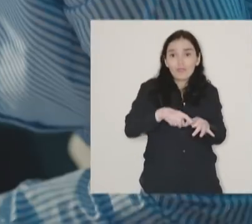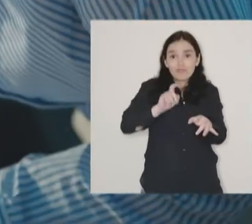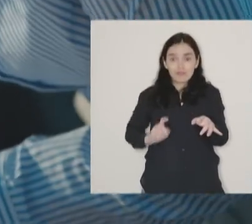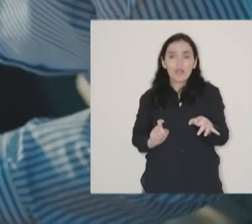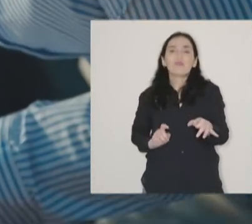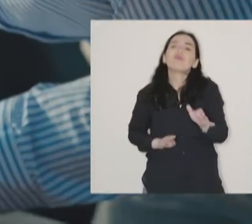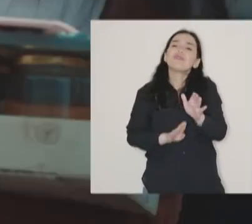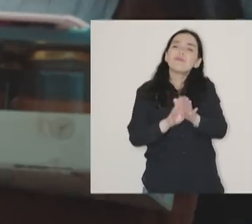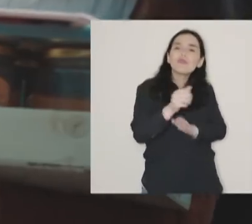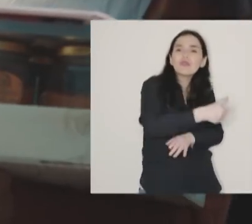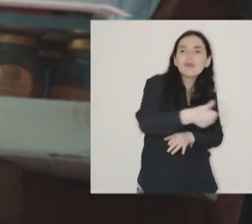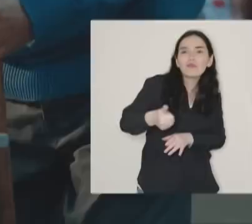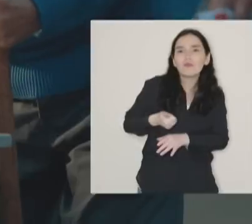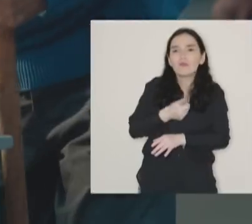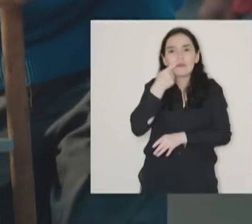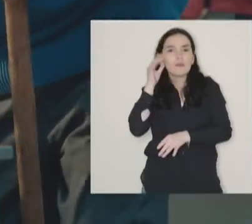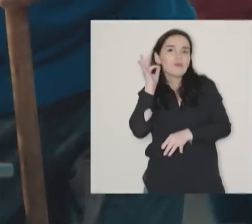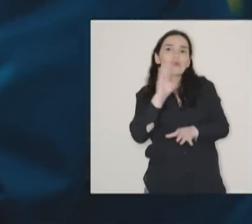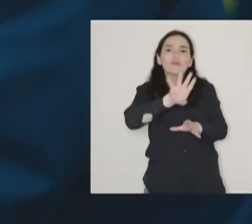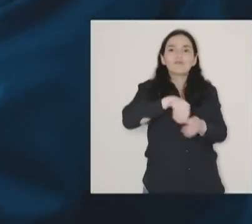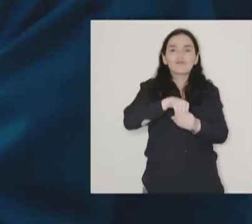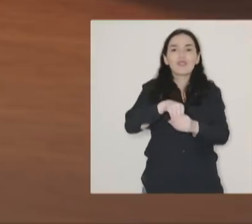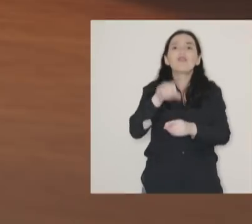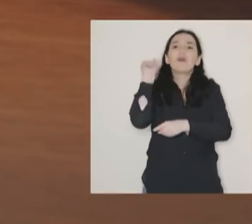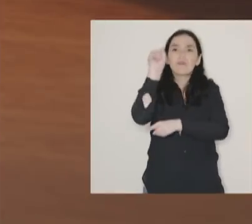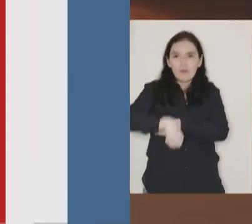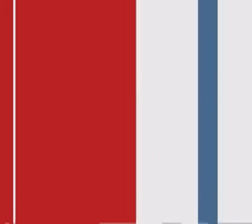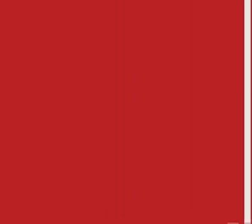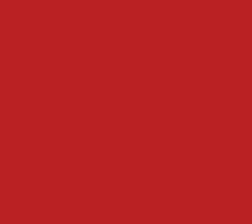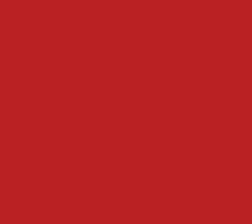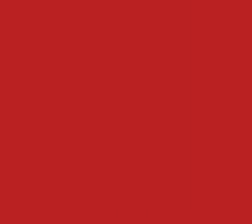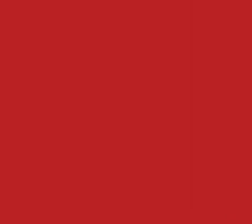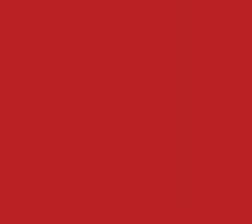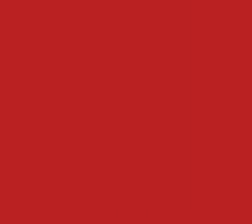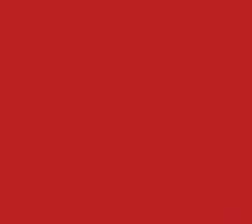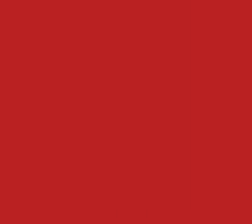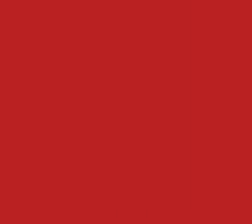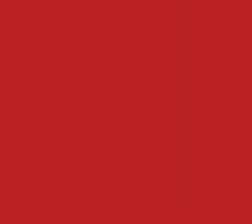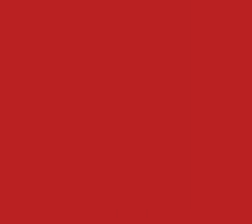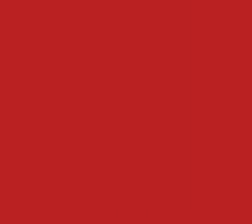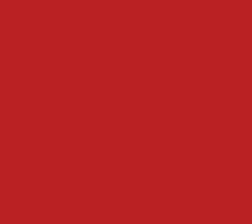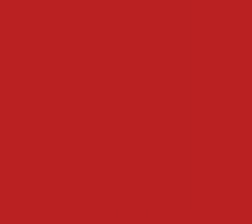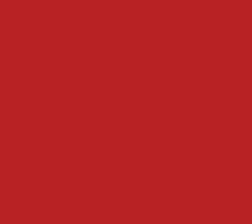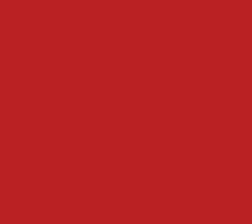un crecimiento que nos incluya a todas y todos. Aprueba.